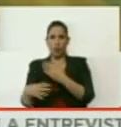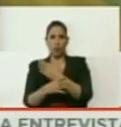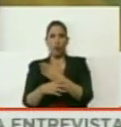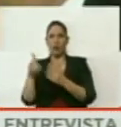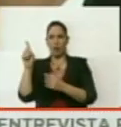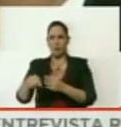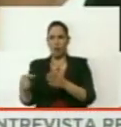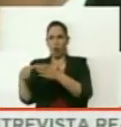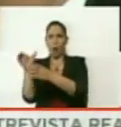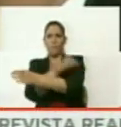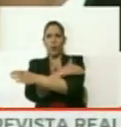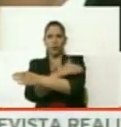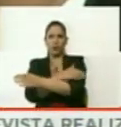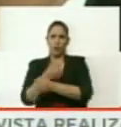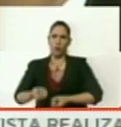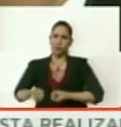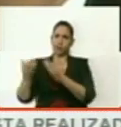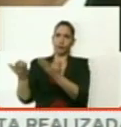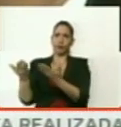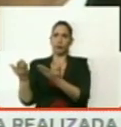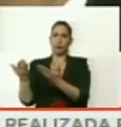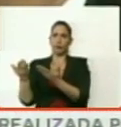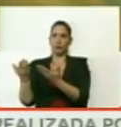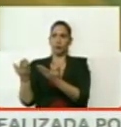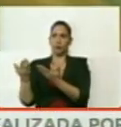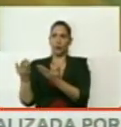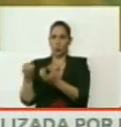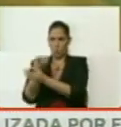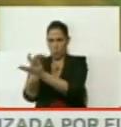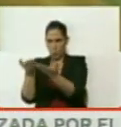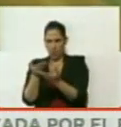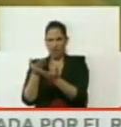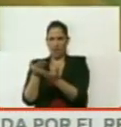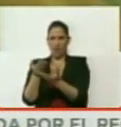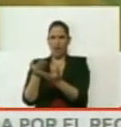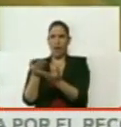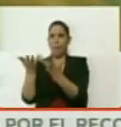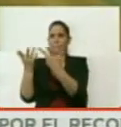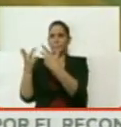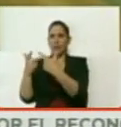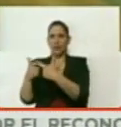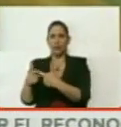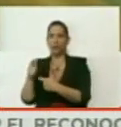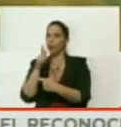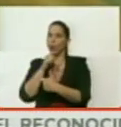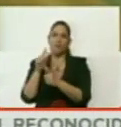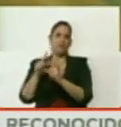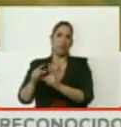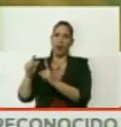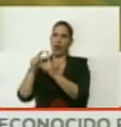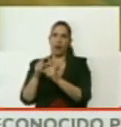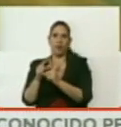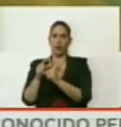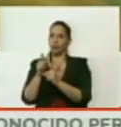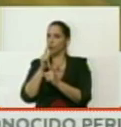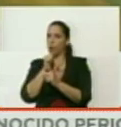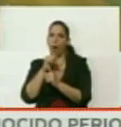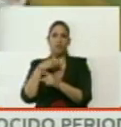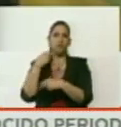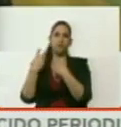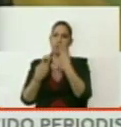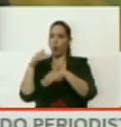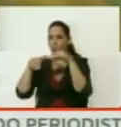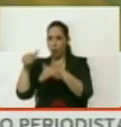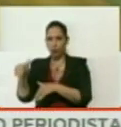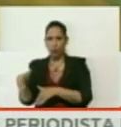oposición entregada y entreguista: ustedes serán los meros administradores. No tendrán palabra, no tendrán voto, no